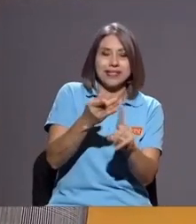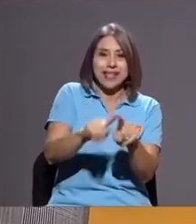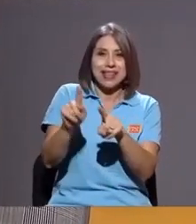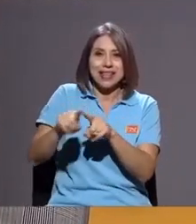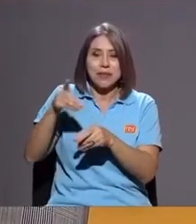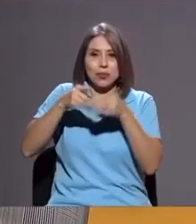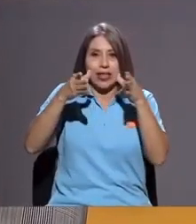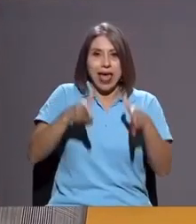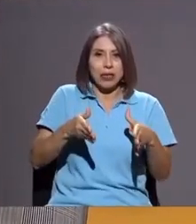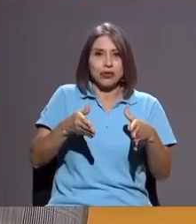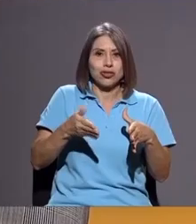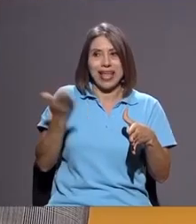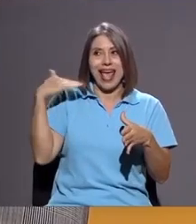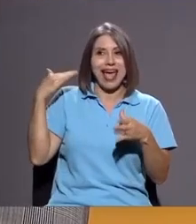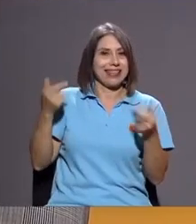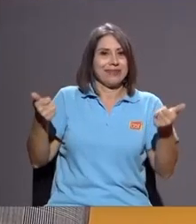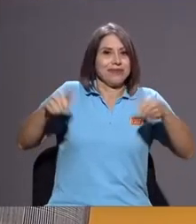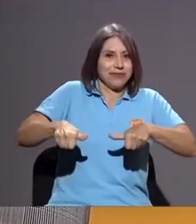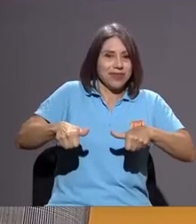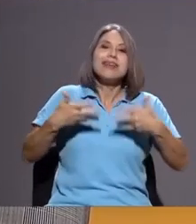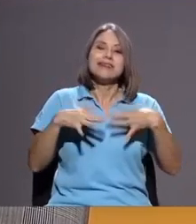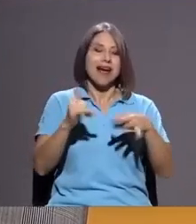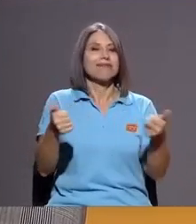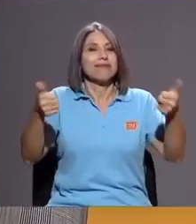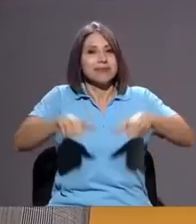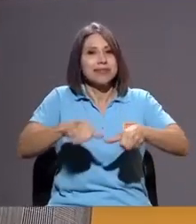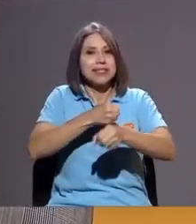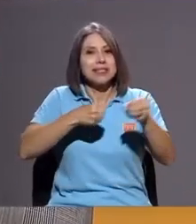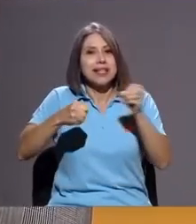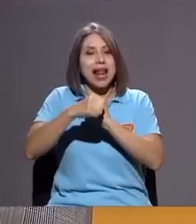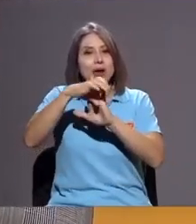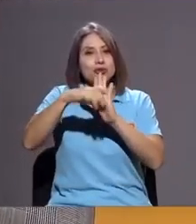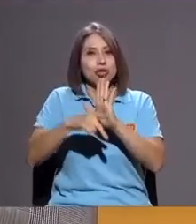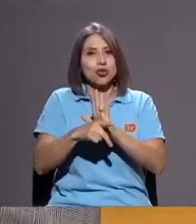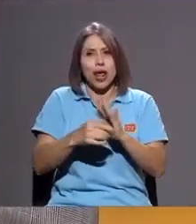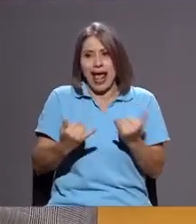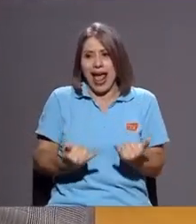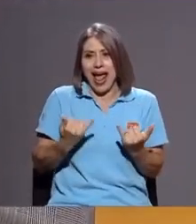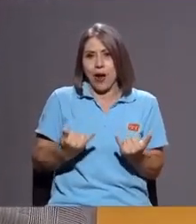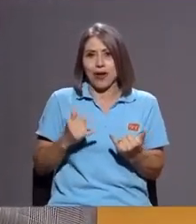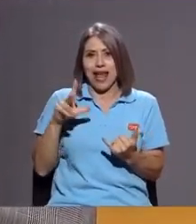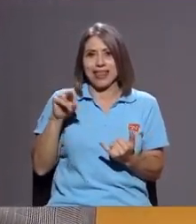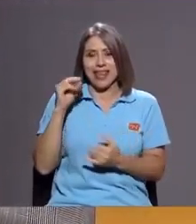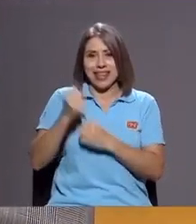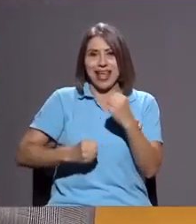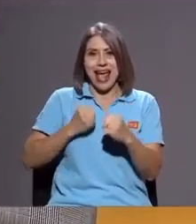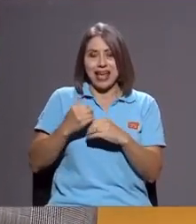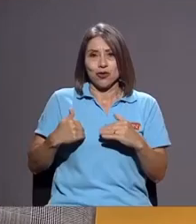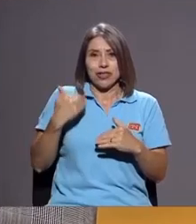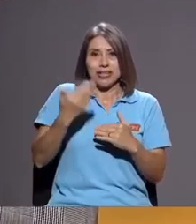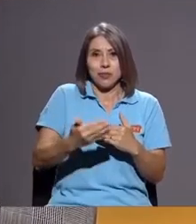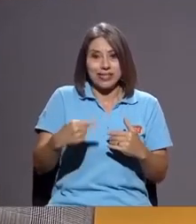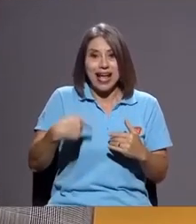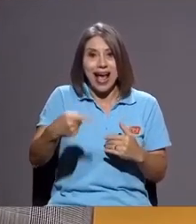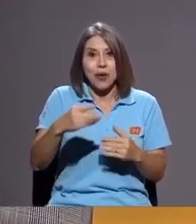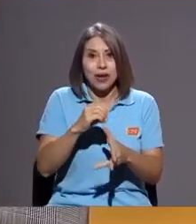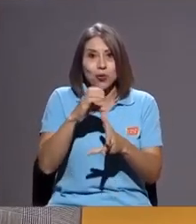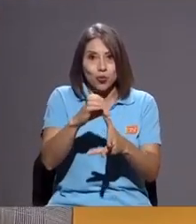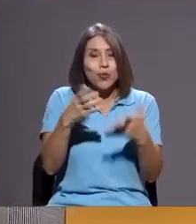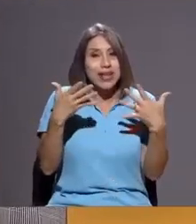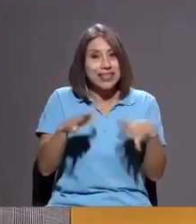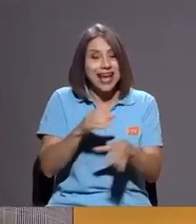contra inicialmente para que se aprobara la sala constitucional. Hoy día, creo, 30 años después, justamente ahora en octubre la sala cumple